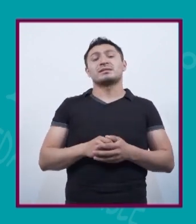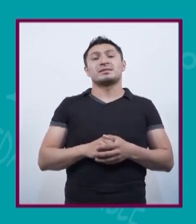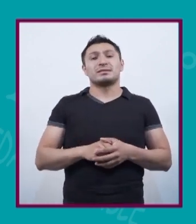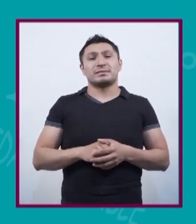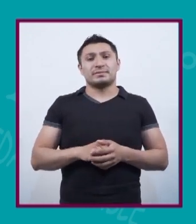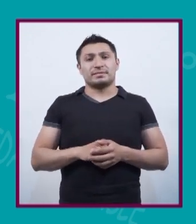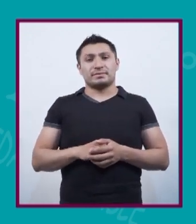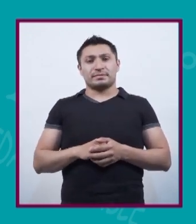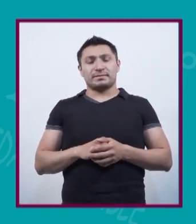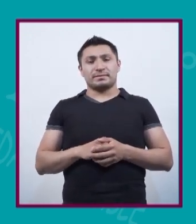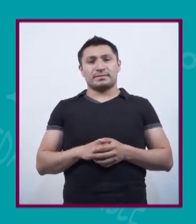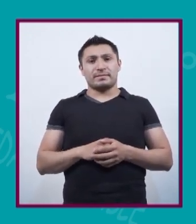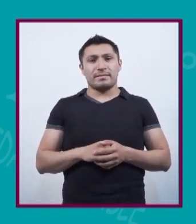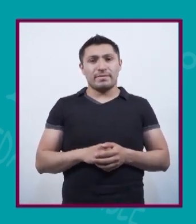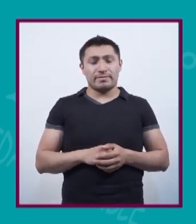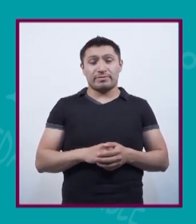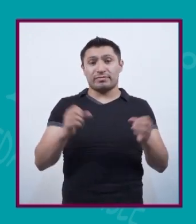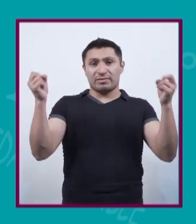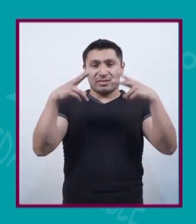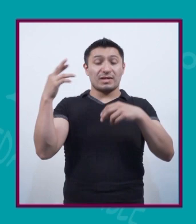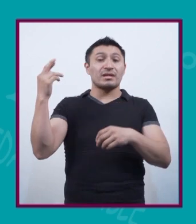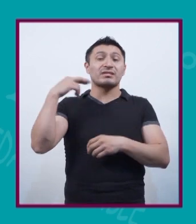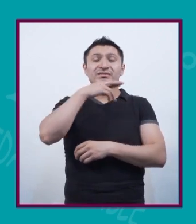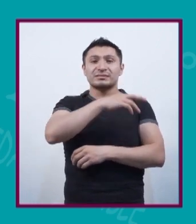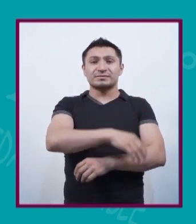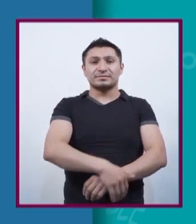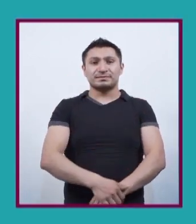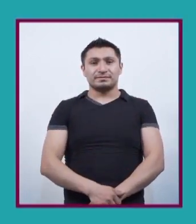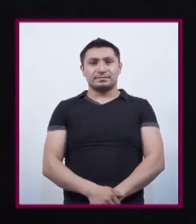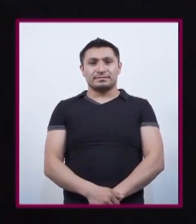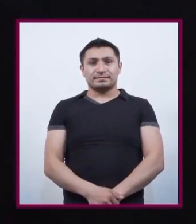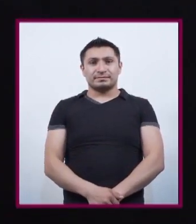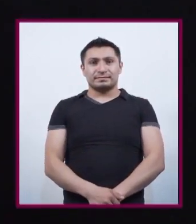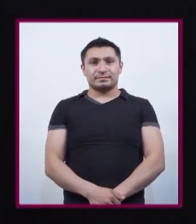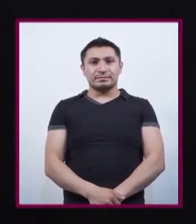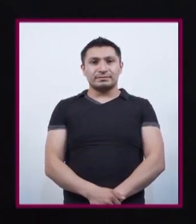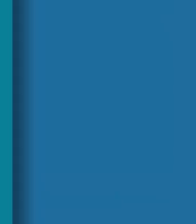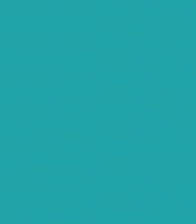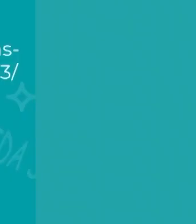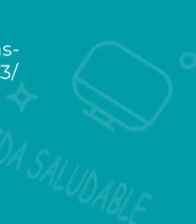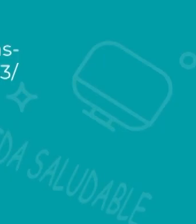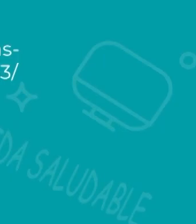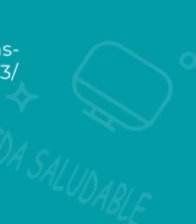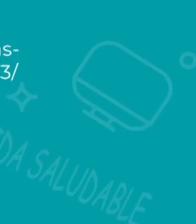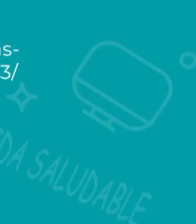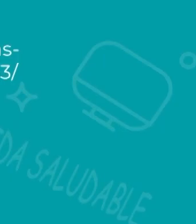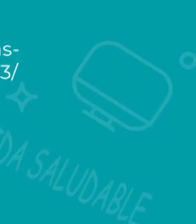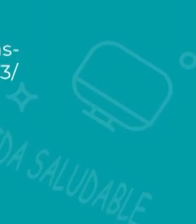youtube.com/mediasuperiormxcep. Nos vemos pronto.